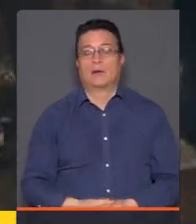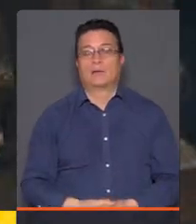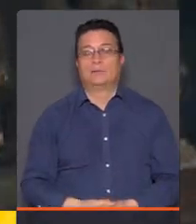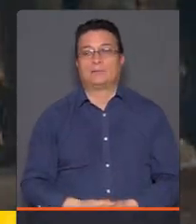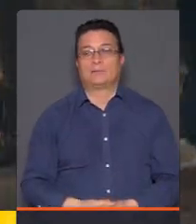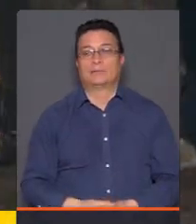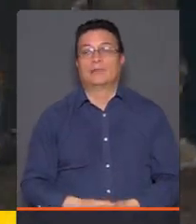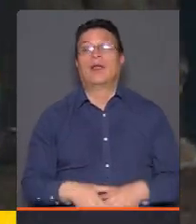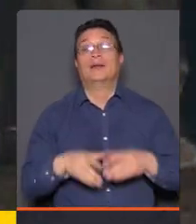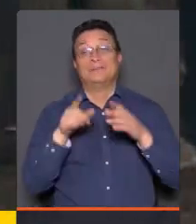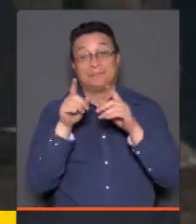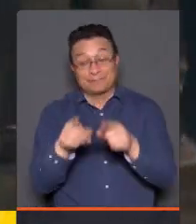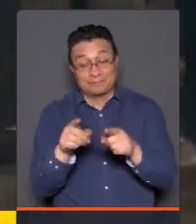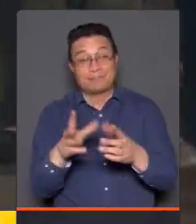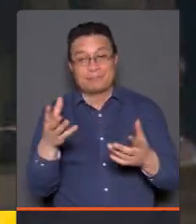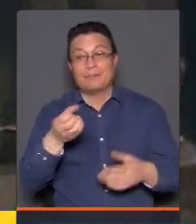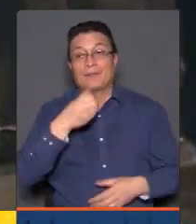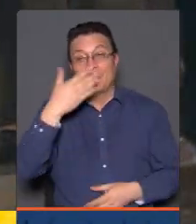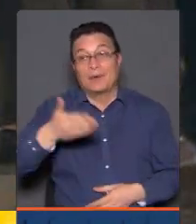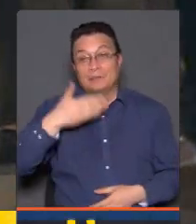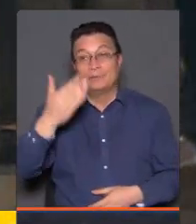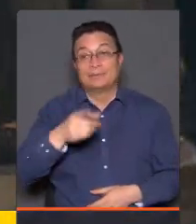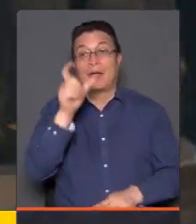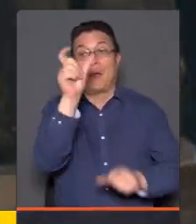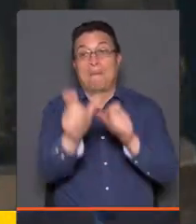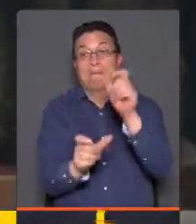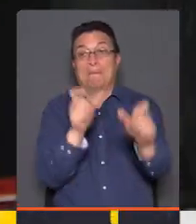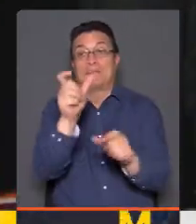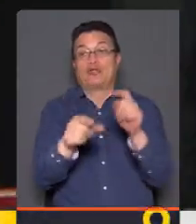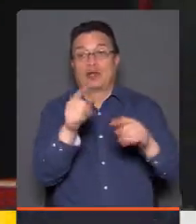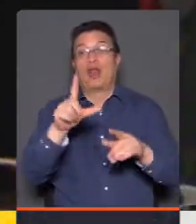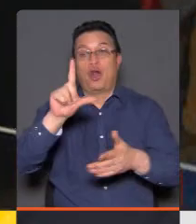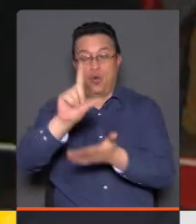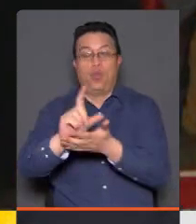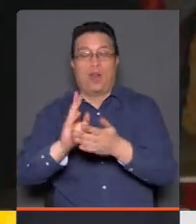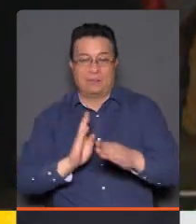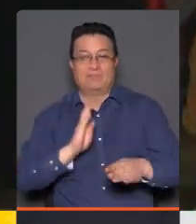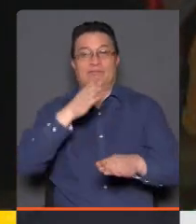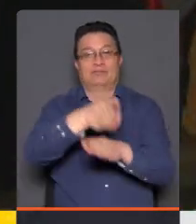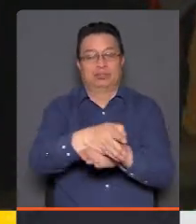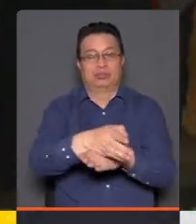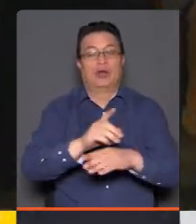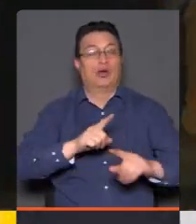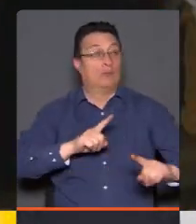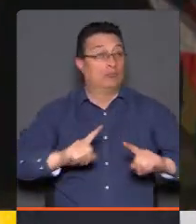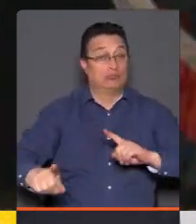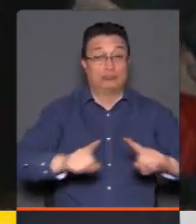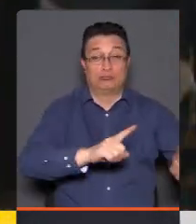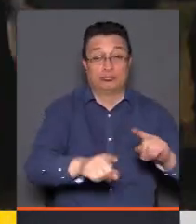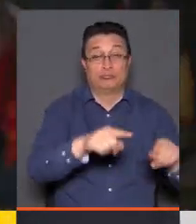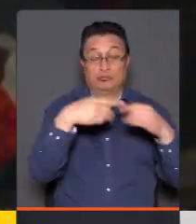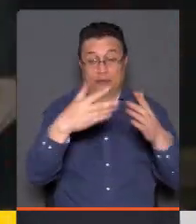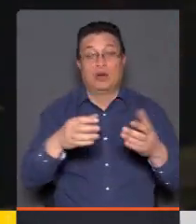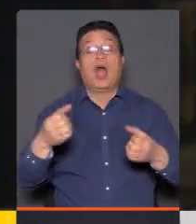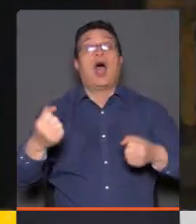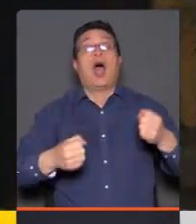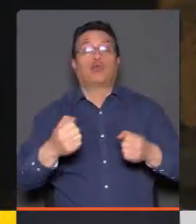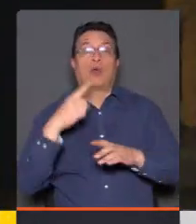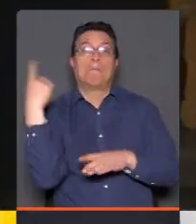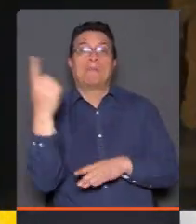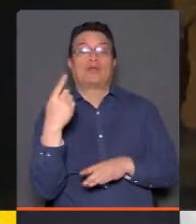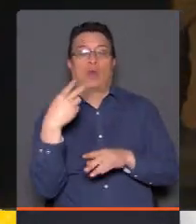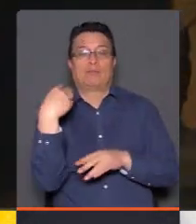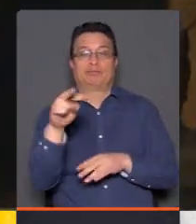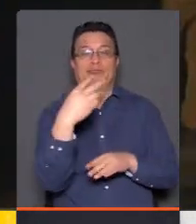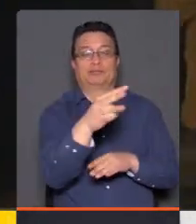Hay parte de las declaraciones de las personas que han llegado a este lugar. La operatividad ha sido en vehículos particulares, los que quieren participar